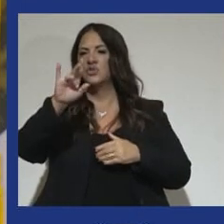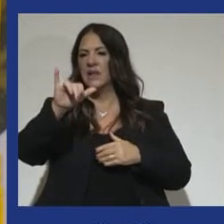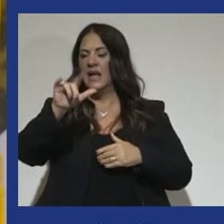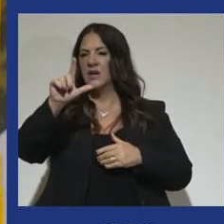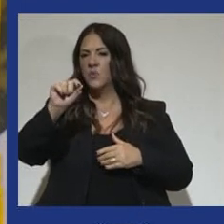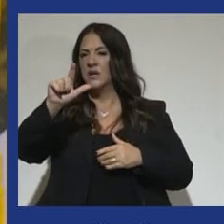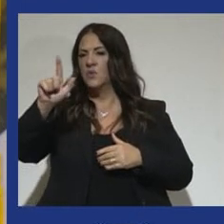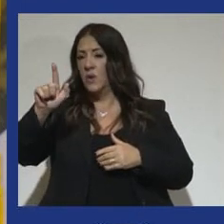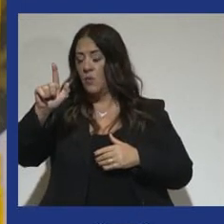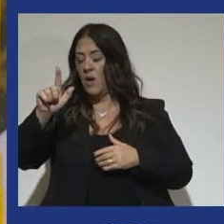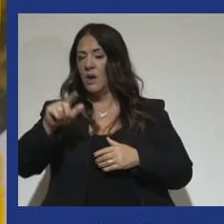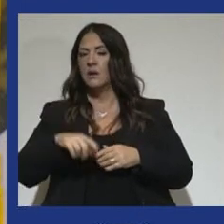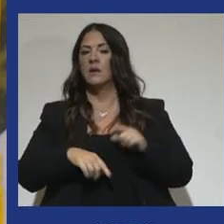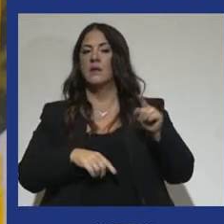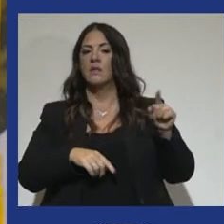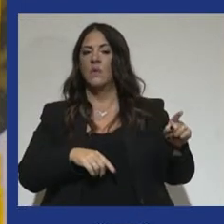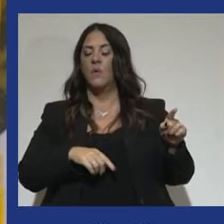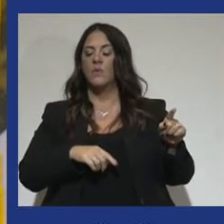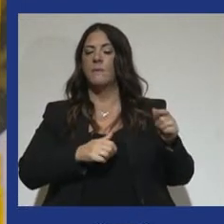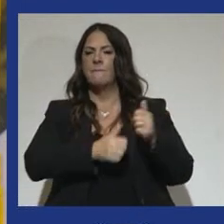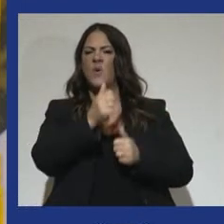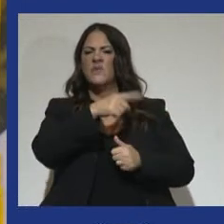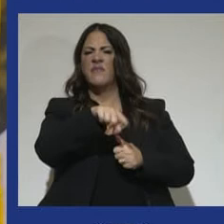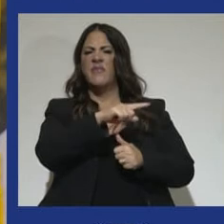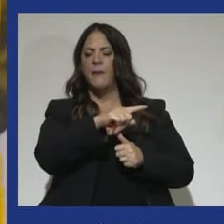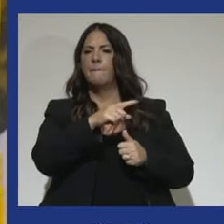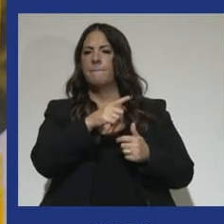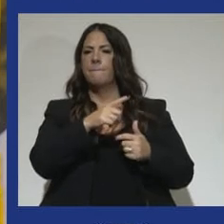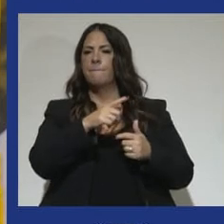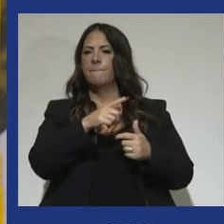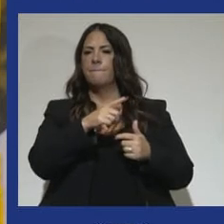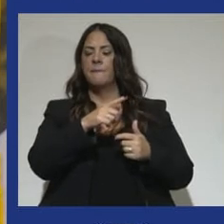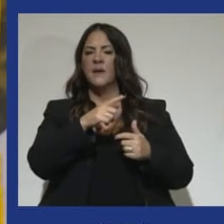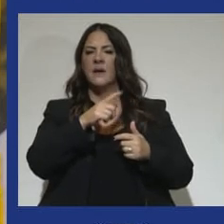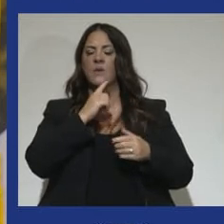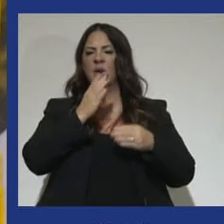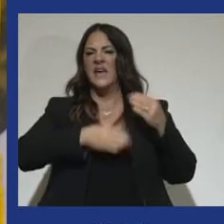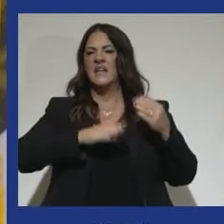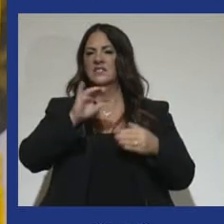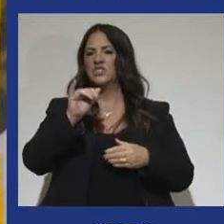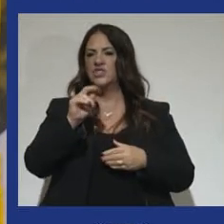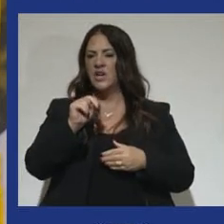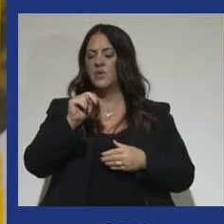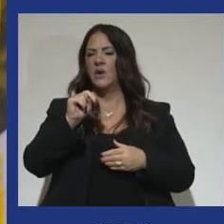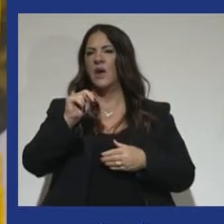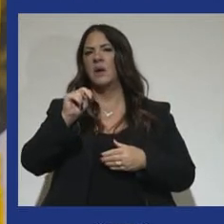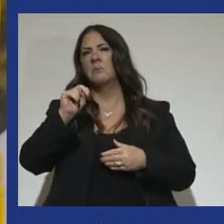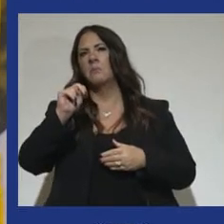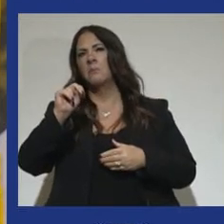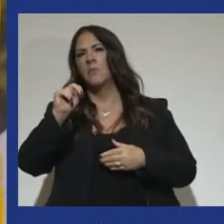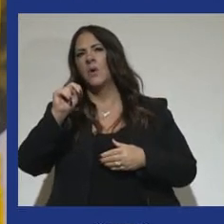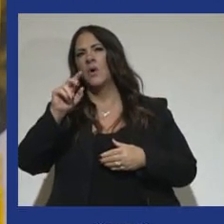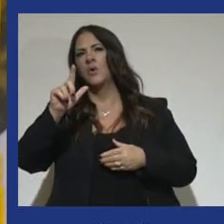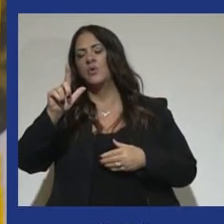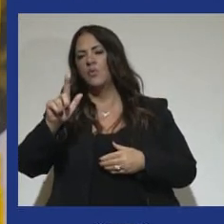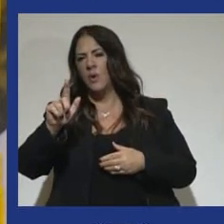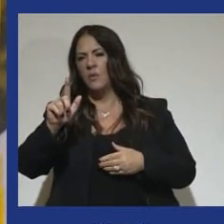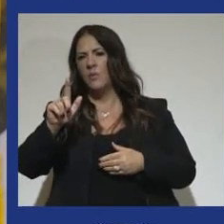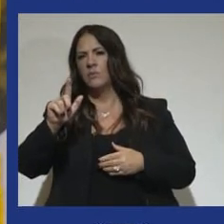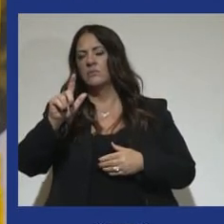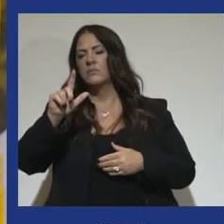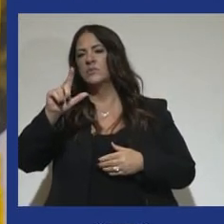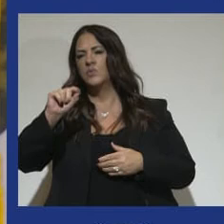el primero de julio 2021 serán suspendidos y muchos de ellos en enero 2022